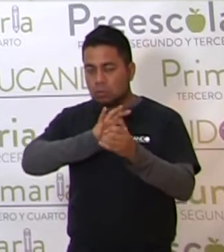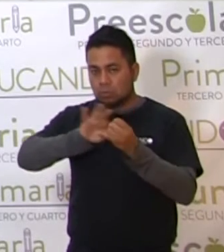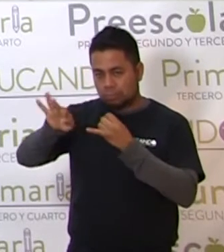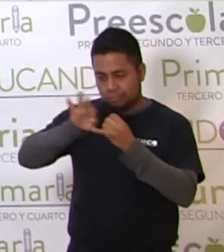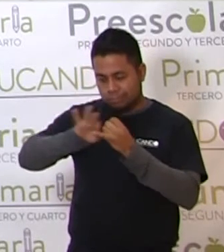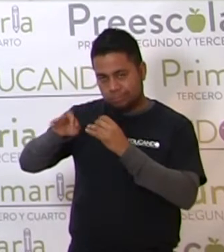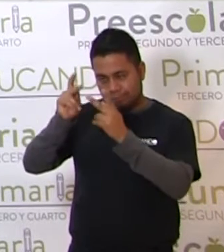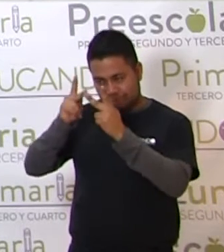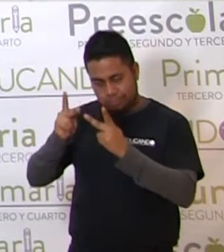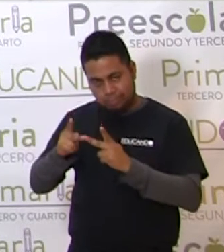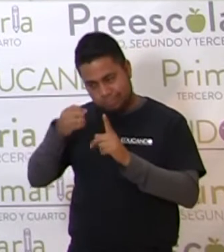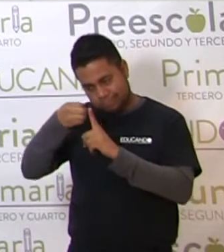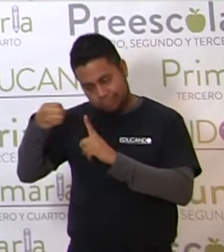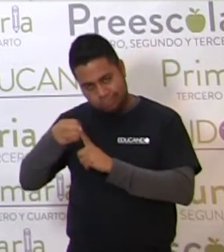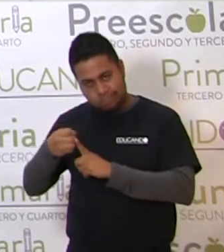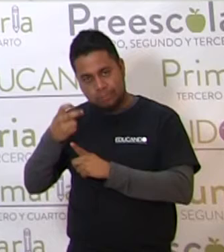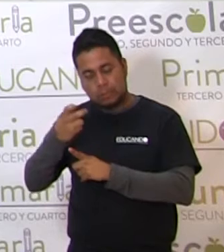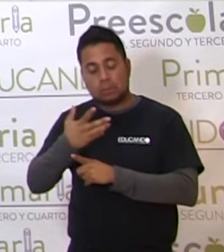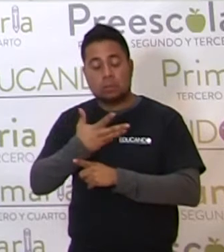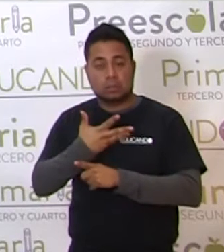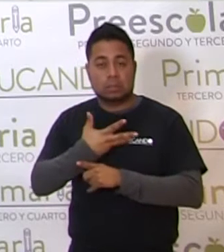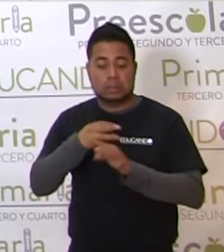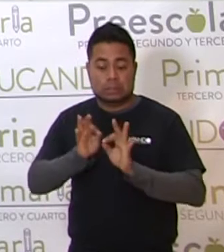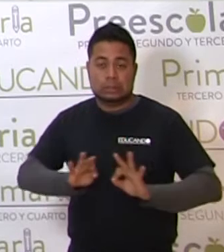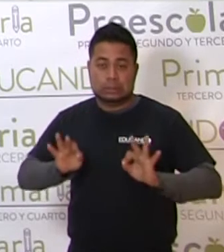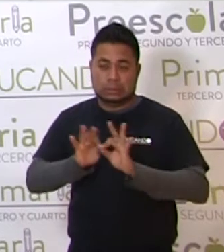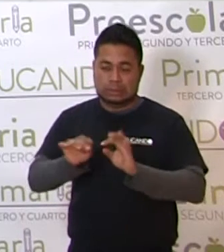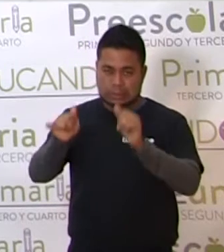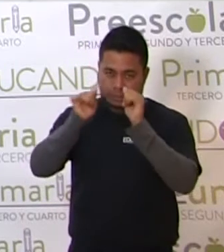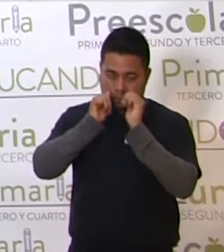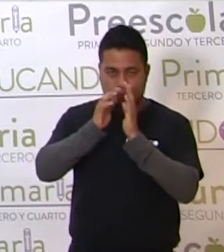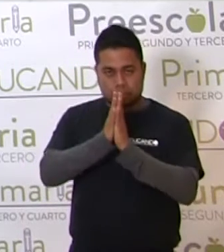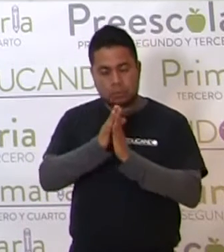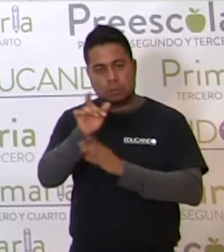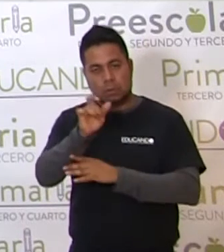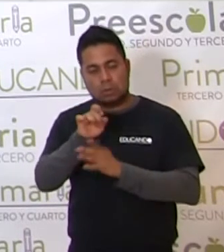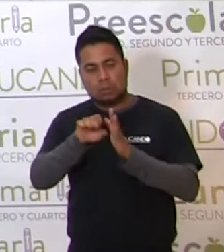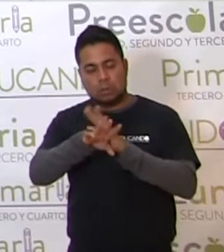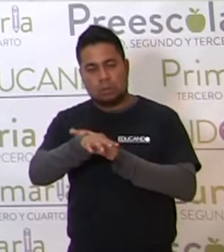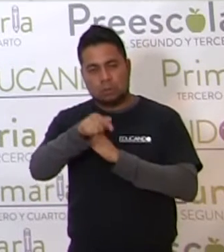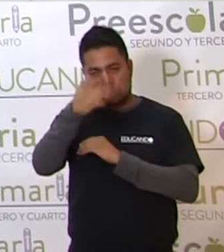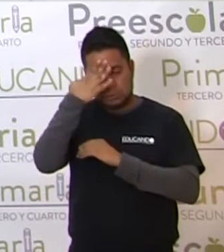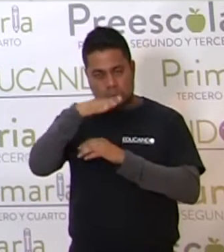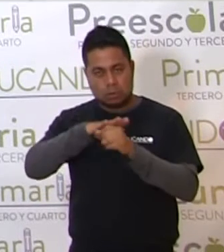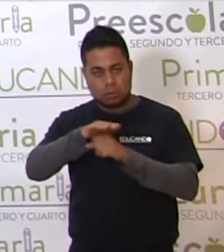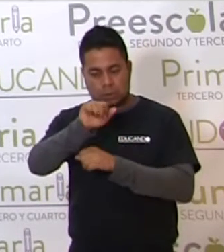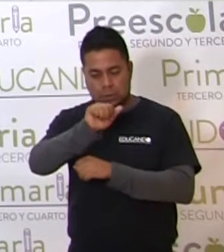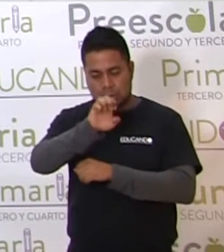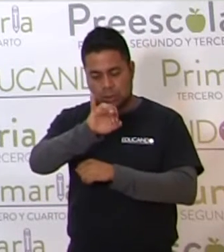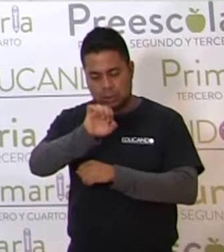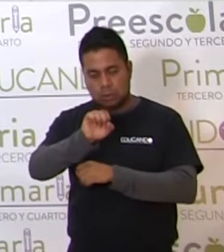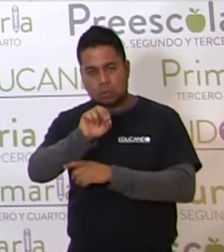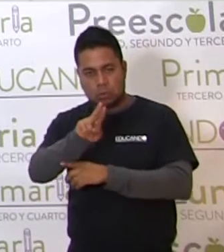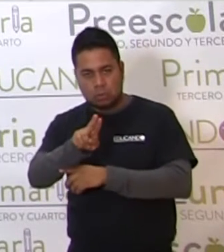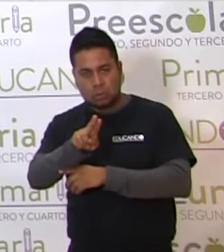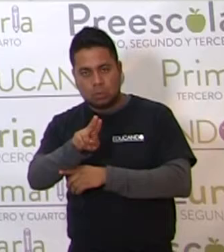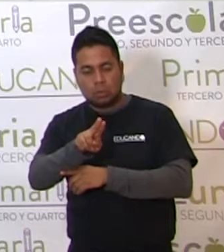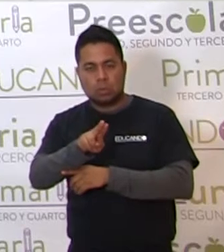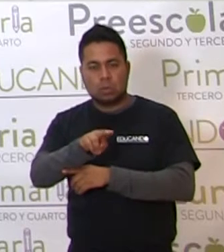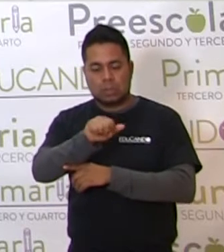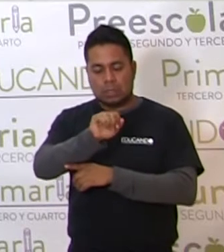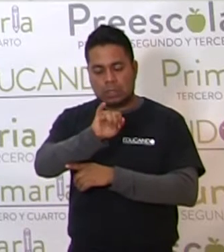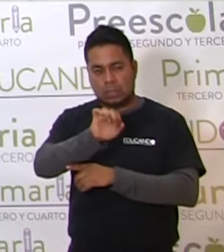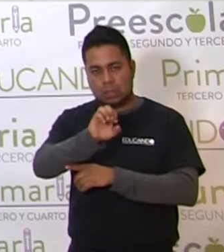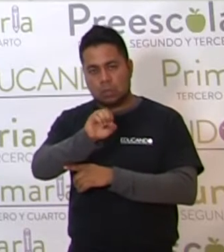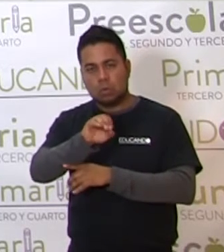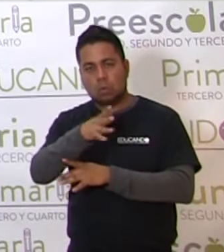versos mucha atención en esta parte porque conociendo las vocales y leyendo cada una cada uno